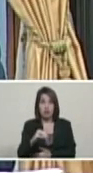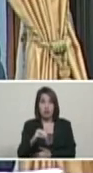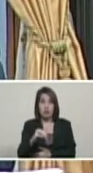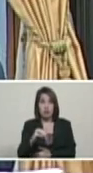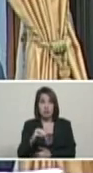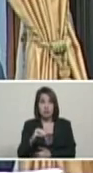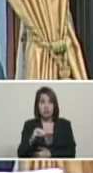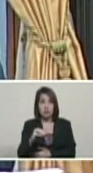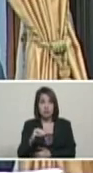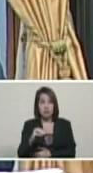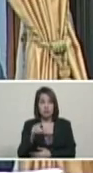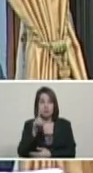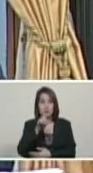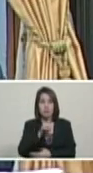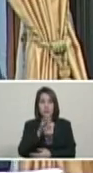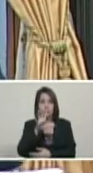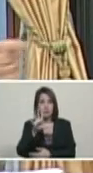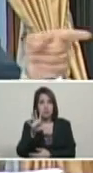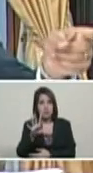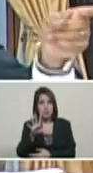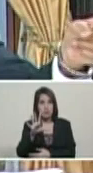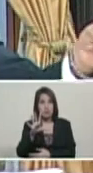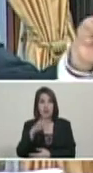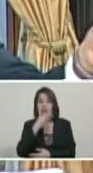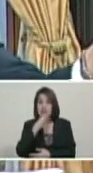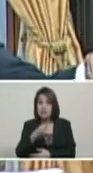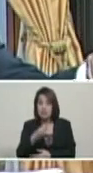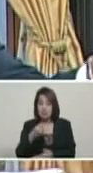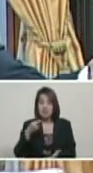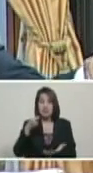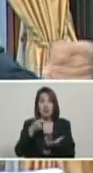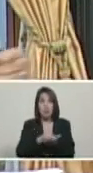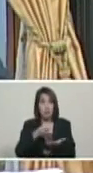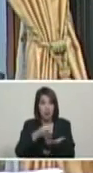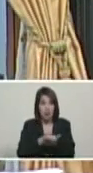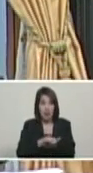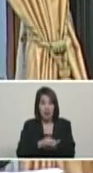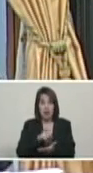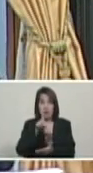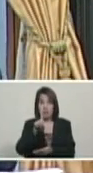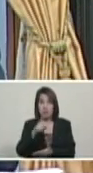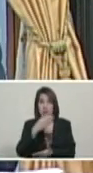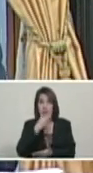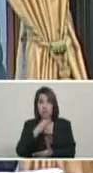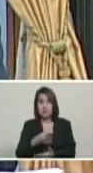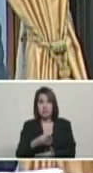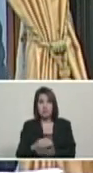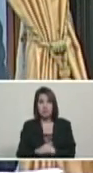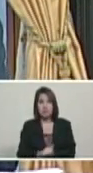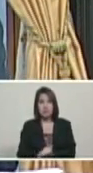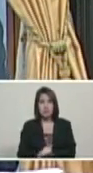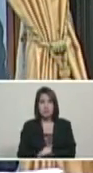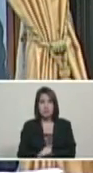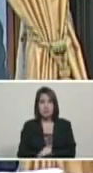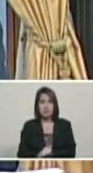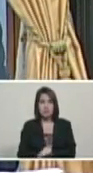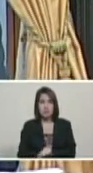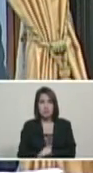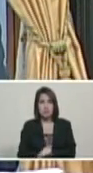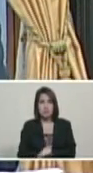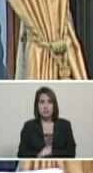La primera quincena de diciembre la vamos a pagar el 1 ahora, empezandito, como parte de la